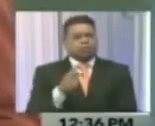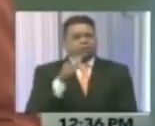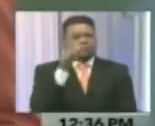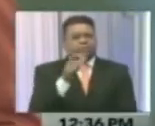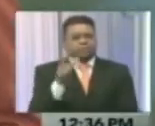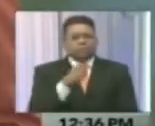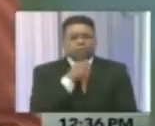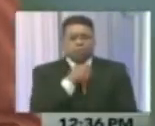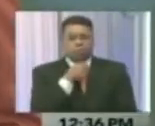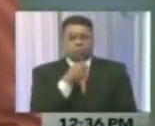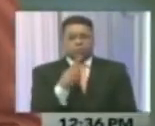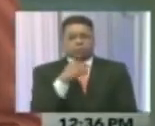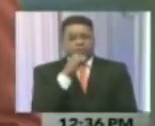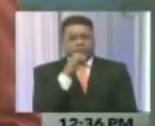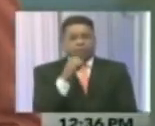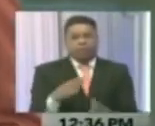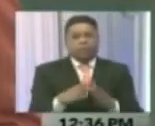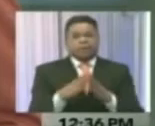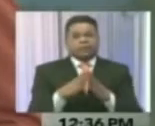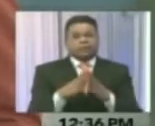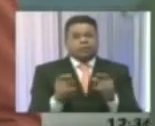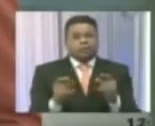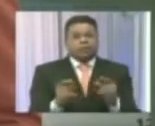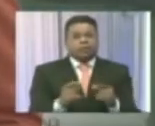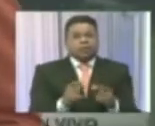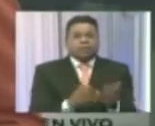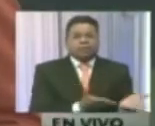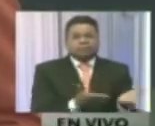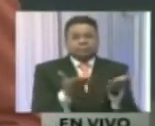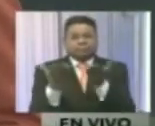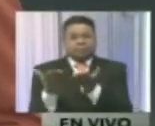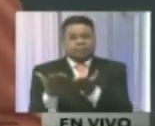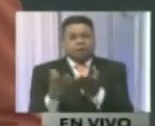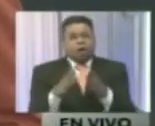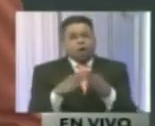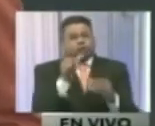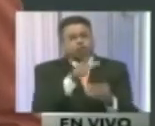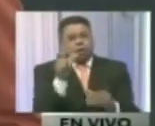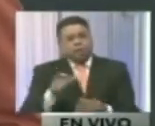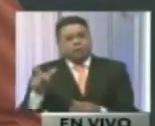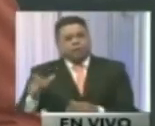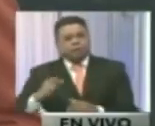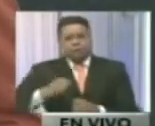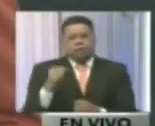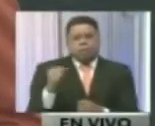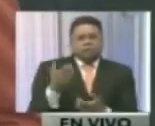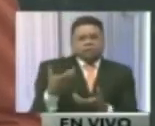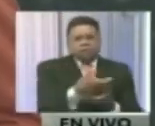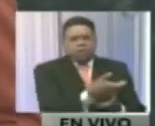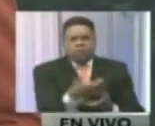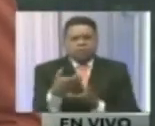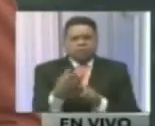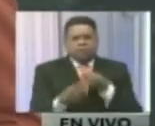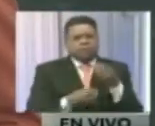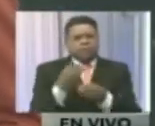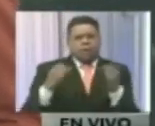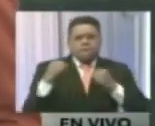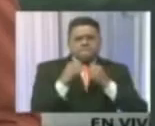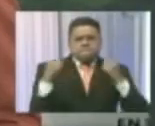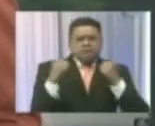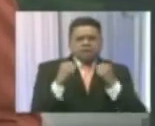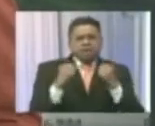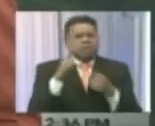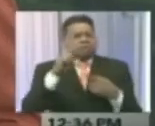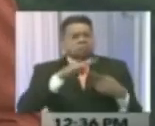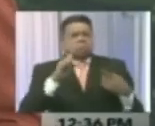instantes y hablábamos aquí también lo que tiene que ver con ese traslado de otros funcionarios a otras entidades en el estado Mérida. Allí también el gobierno nacional